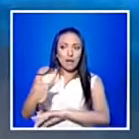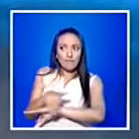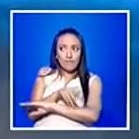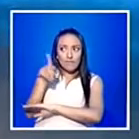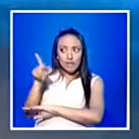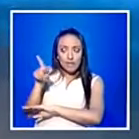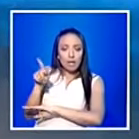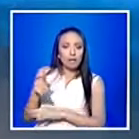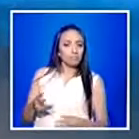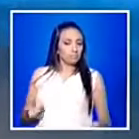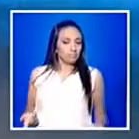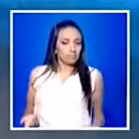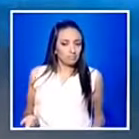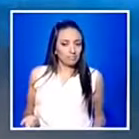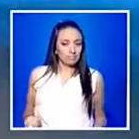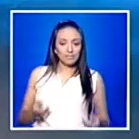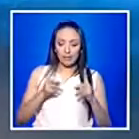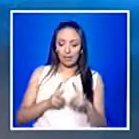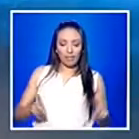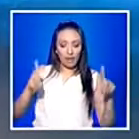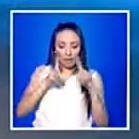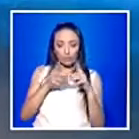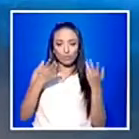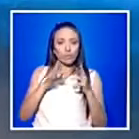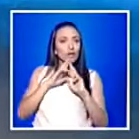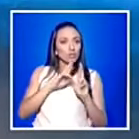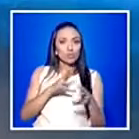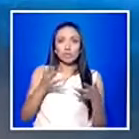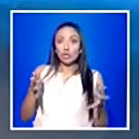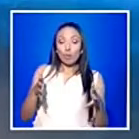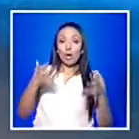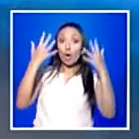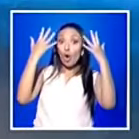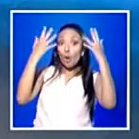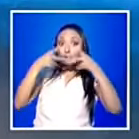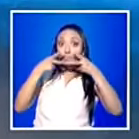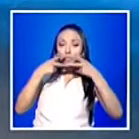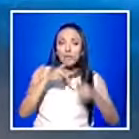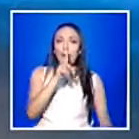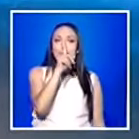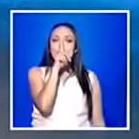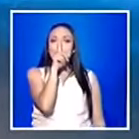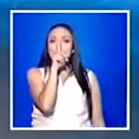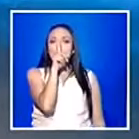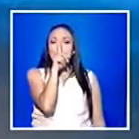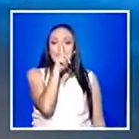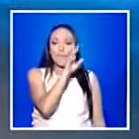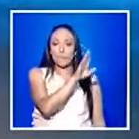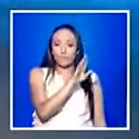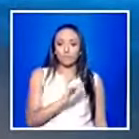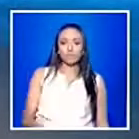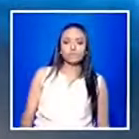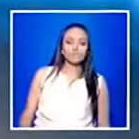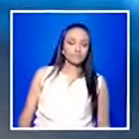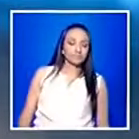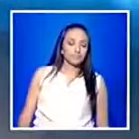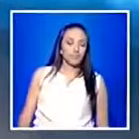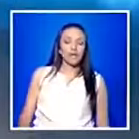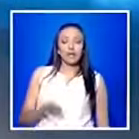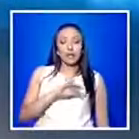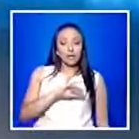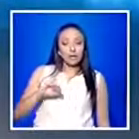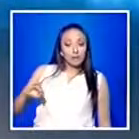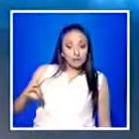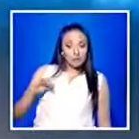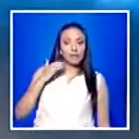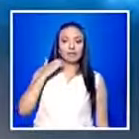y resulta que ahora no hay los datos y no quieren responder. Así que vamos a estar muy pendientes de este tema. Son las 8 de la mañana con 14 minutos y en La Argelia,